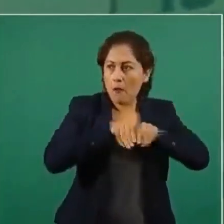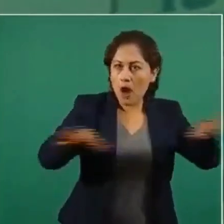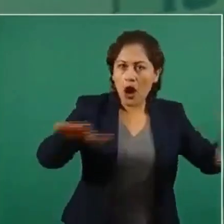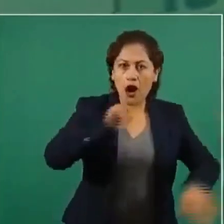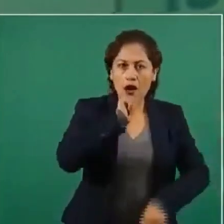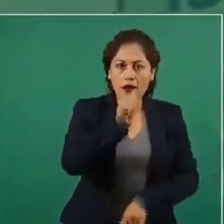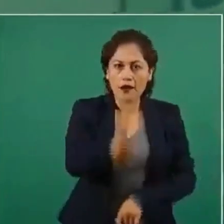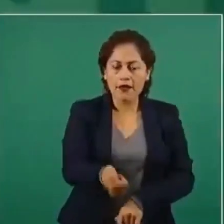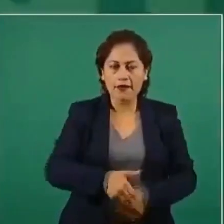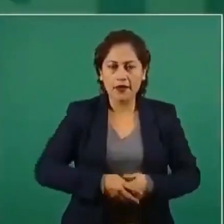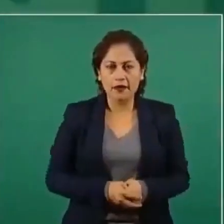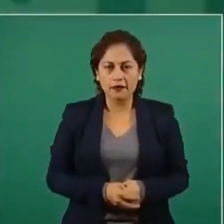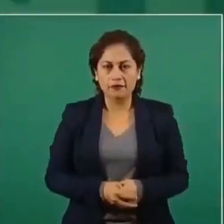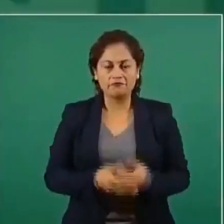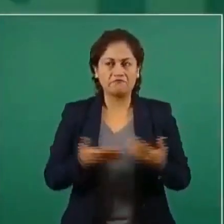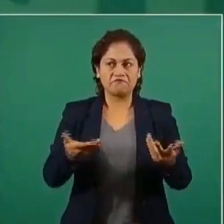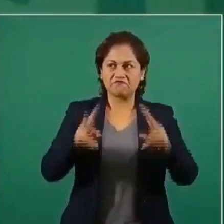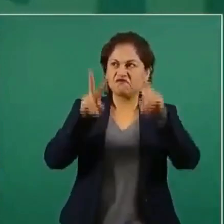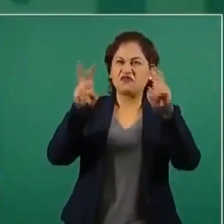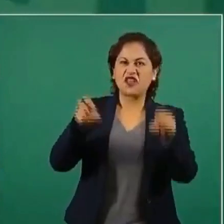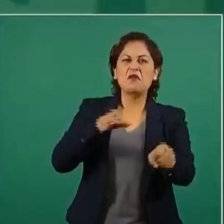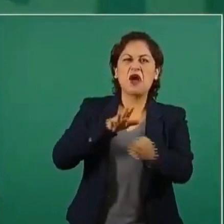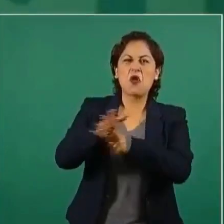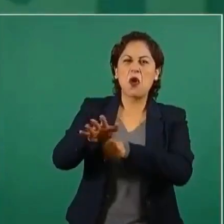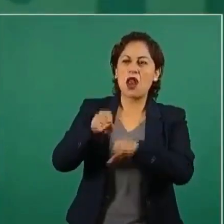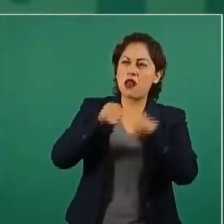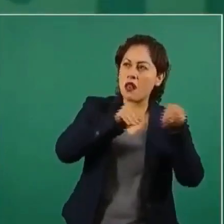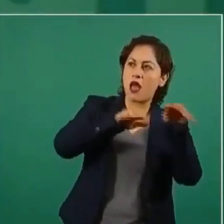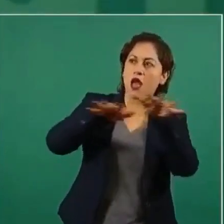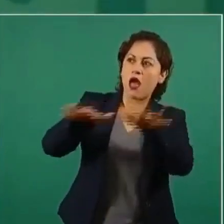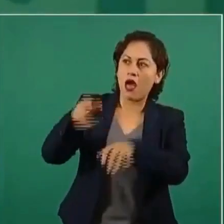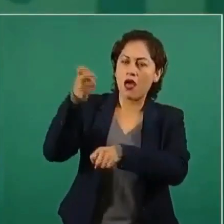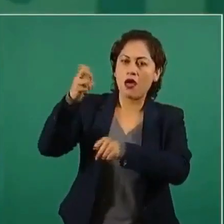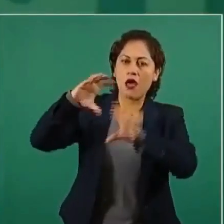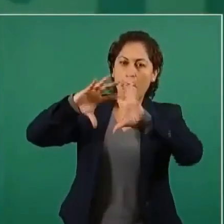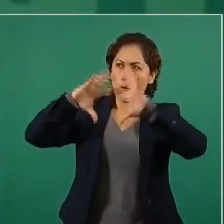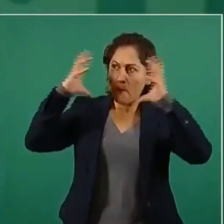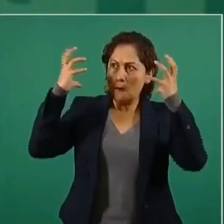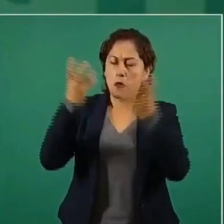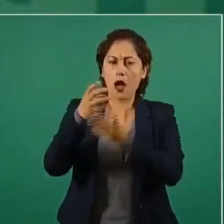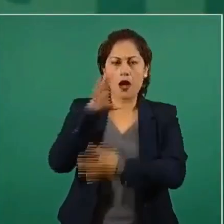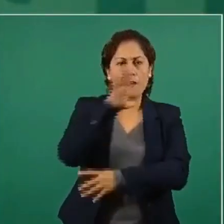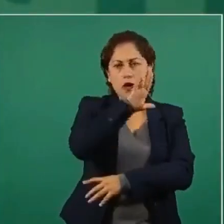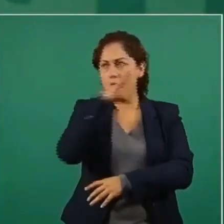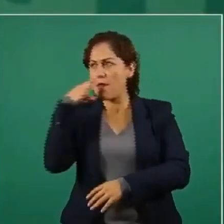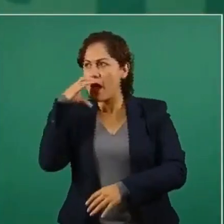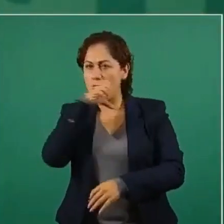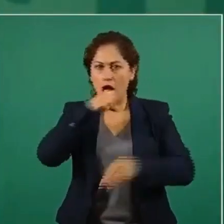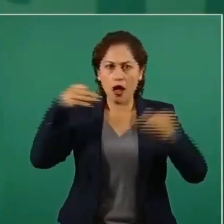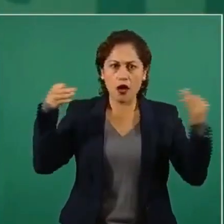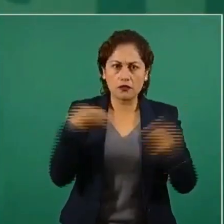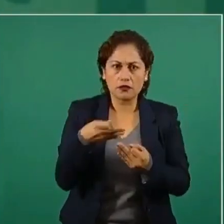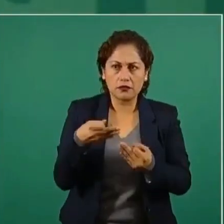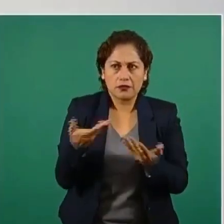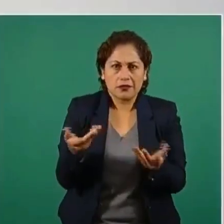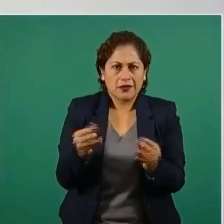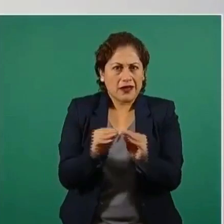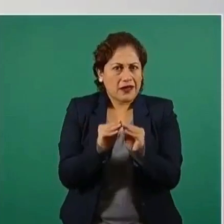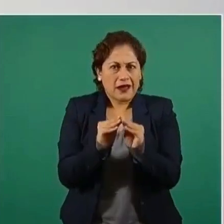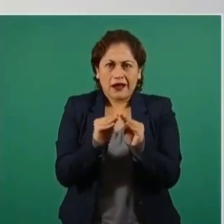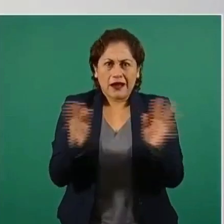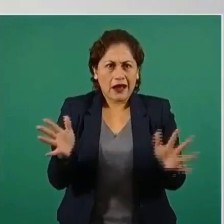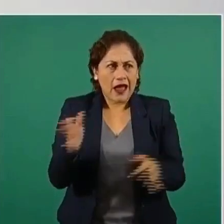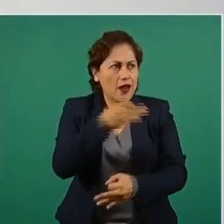Era el cambio climático. Claro que nos importa defender el medio ambiente